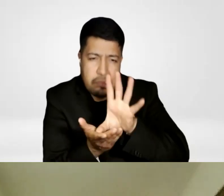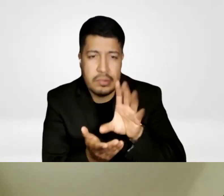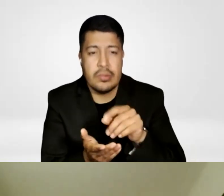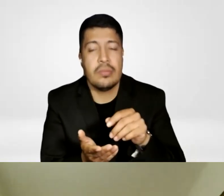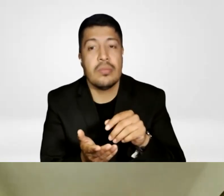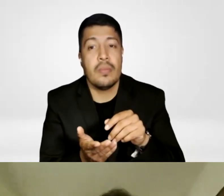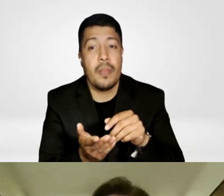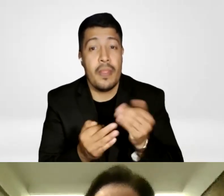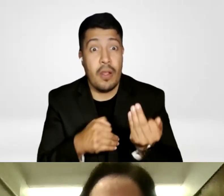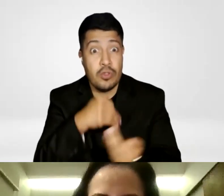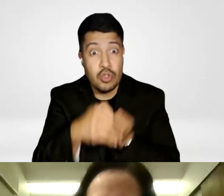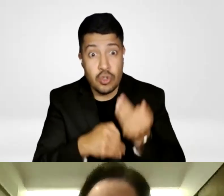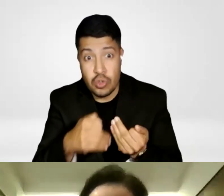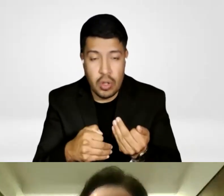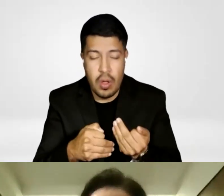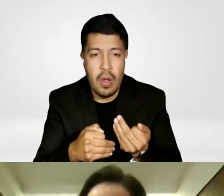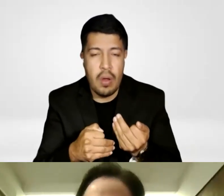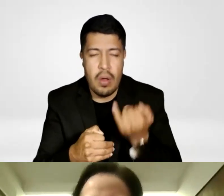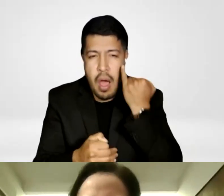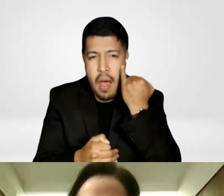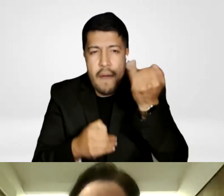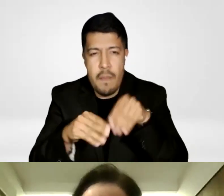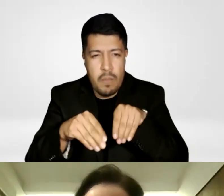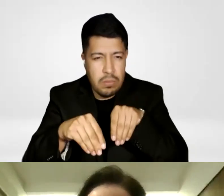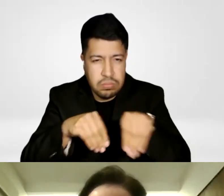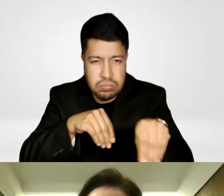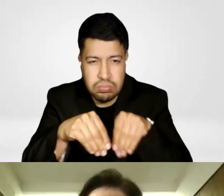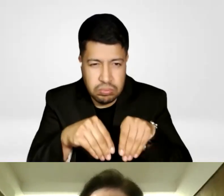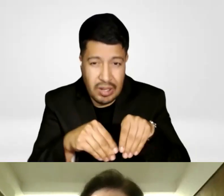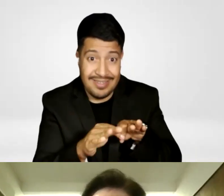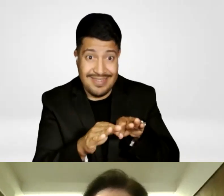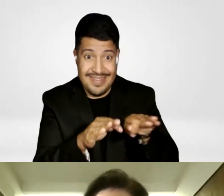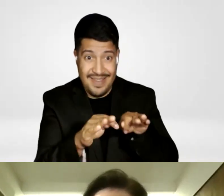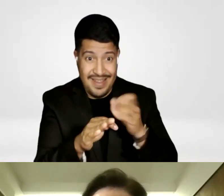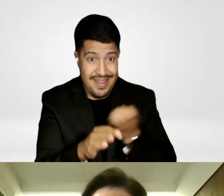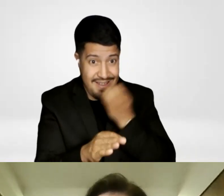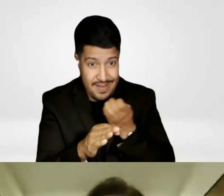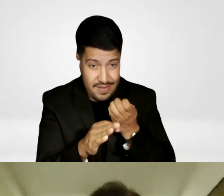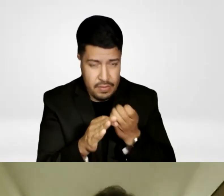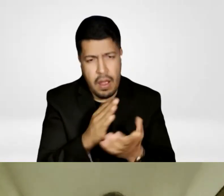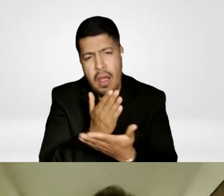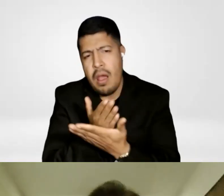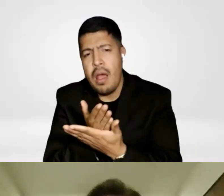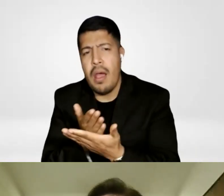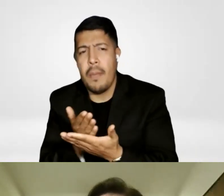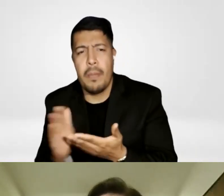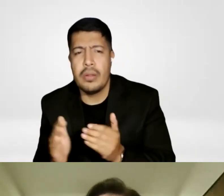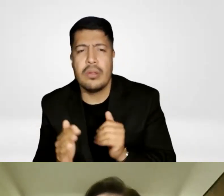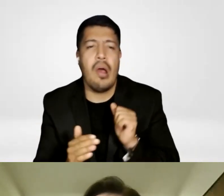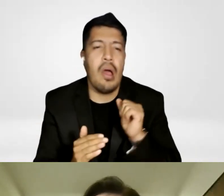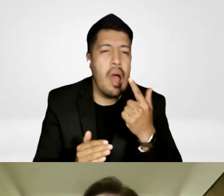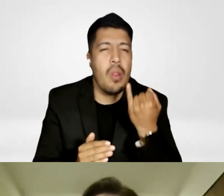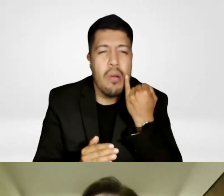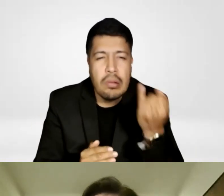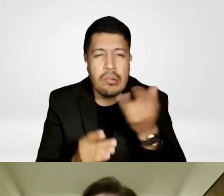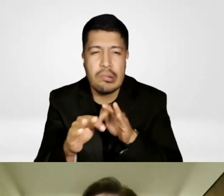algunas acciones que están paralelas a nuestro trabajo dentro de las escuelas y que dan sustento a todo nuestro trabajo